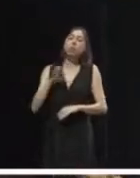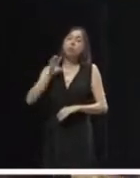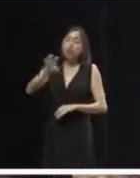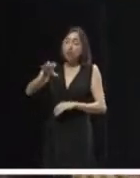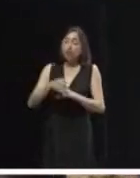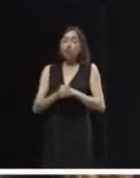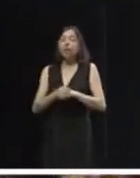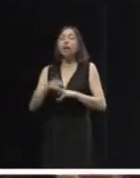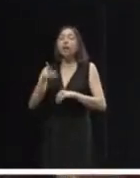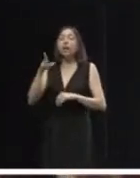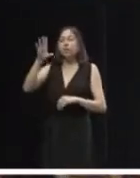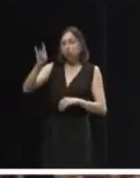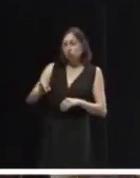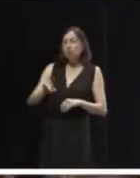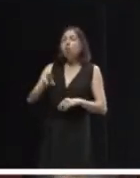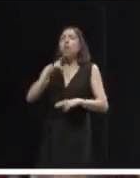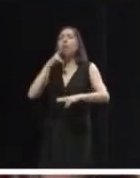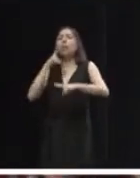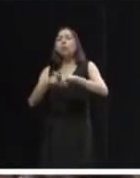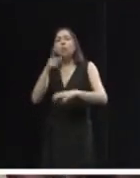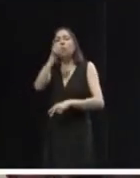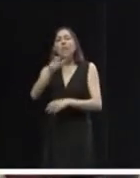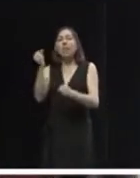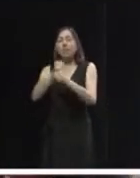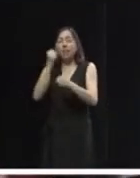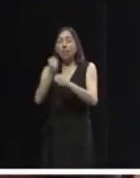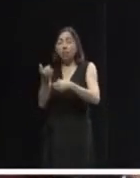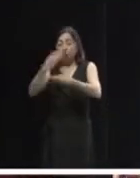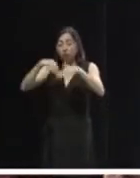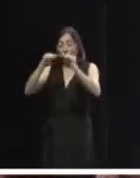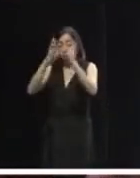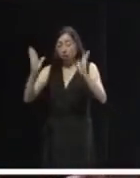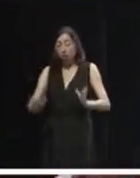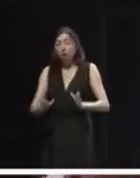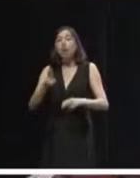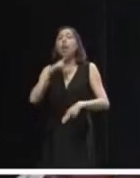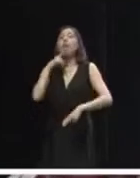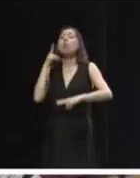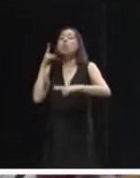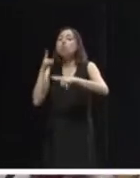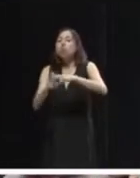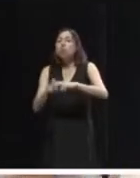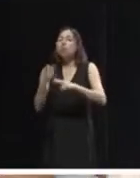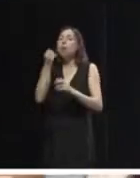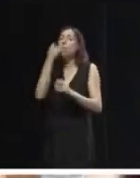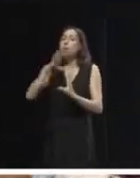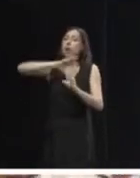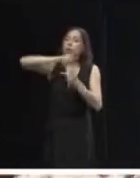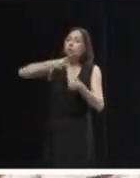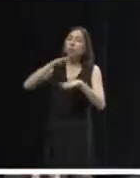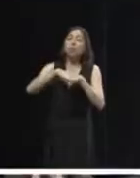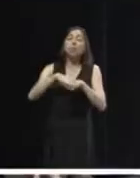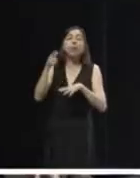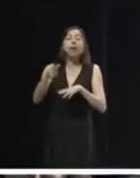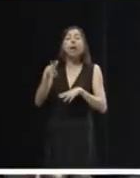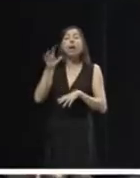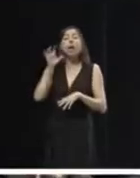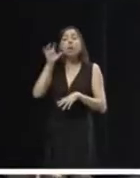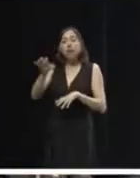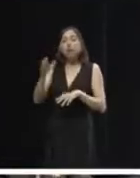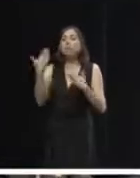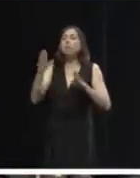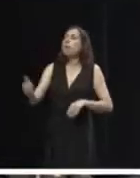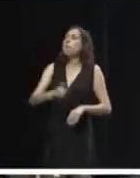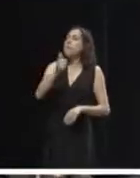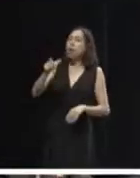llaman, sí, trabajadoras del hogar, se llaman buenas noticias para el conjunto del país, pero se llaman más derechos que